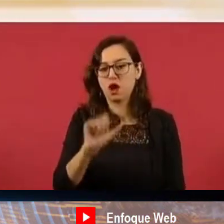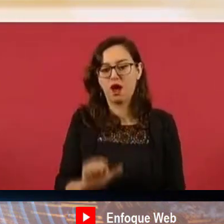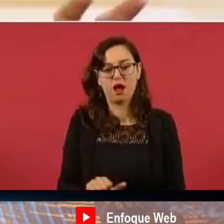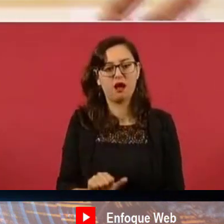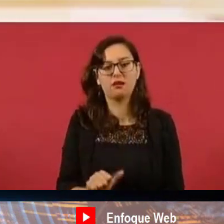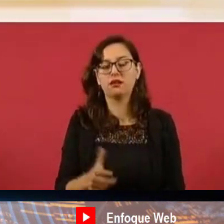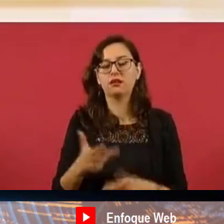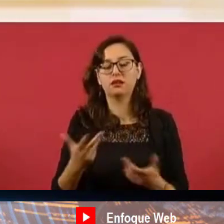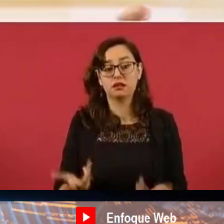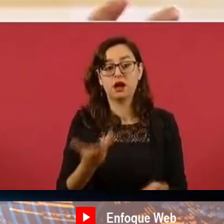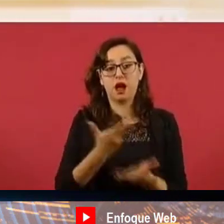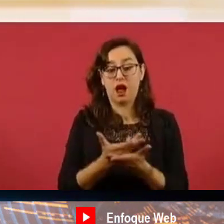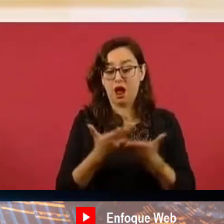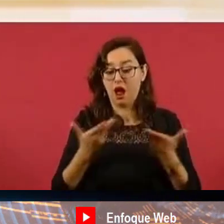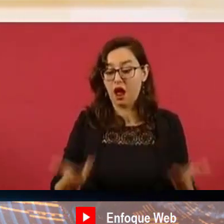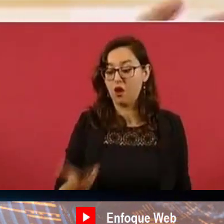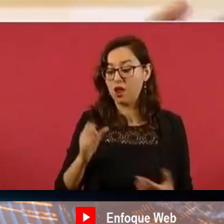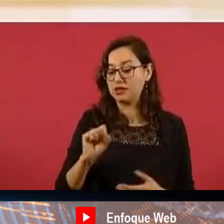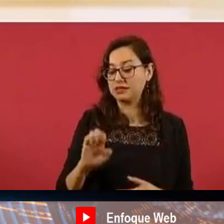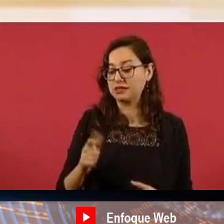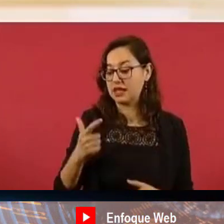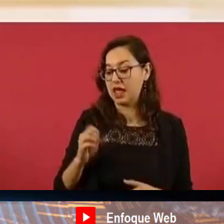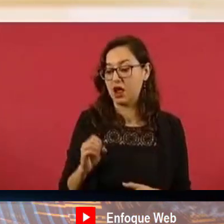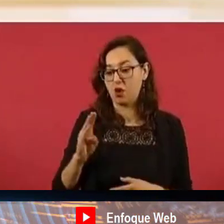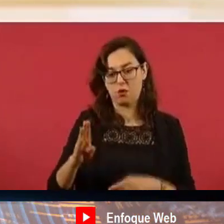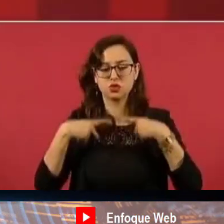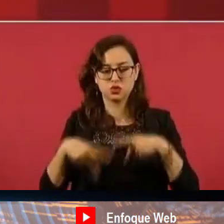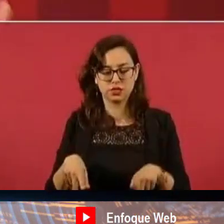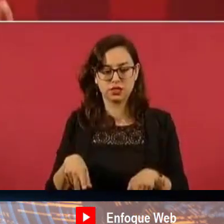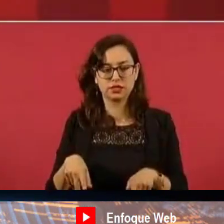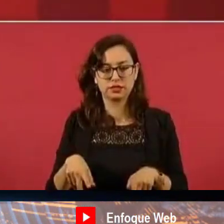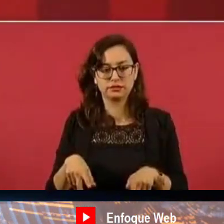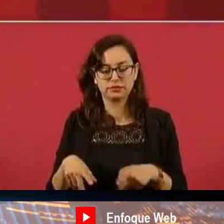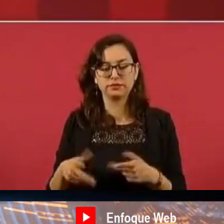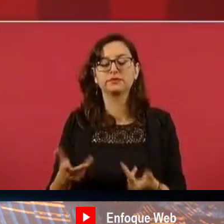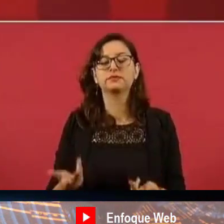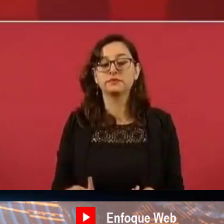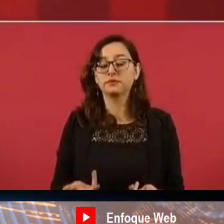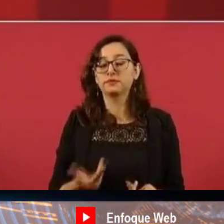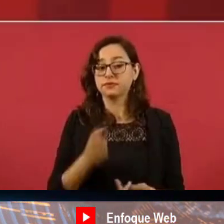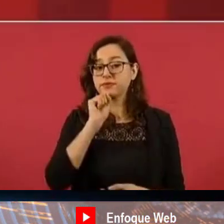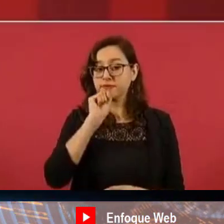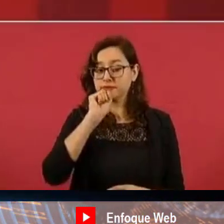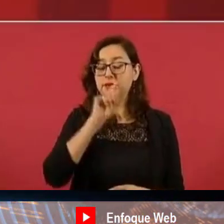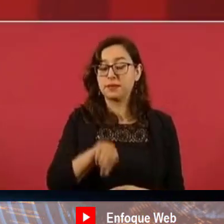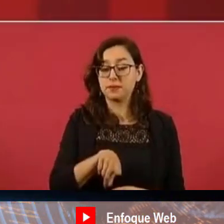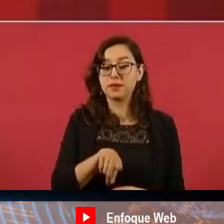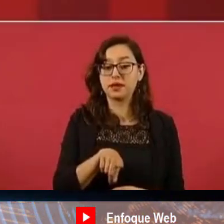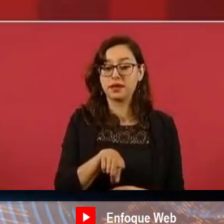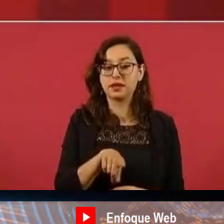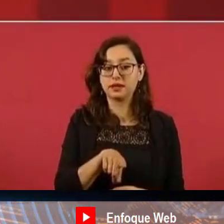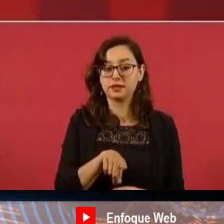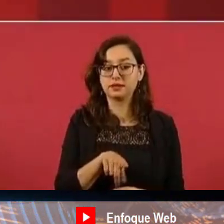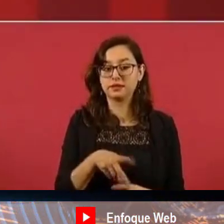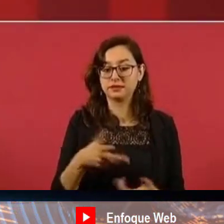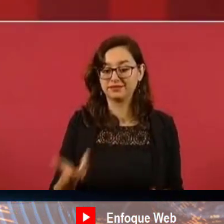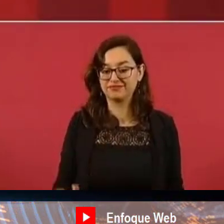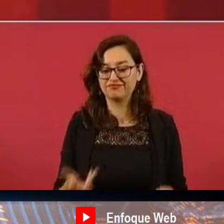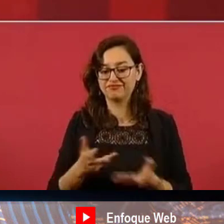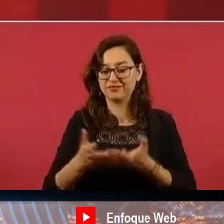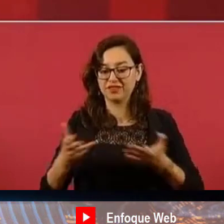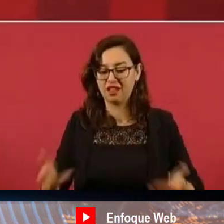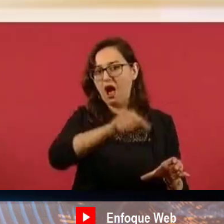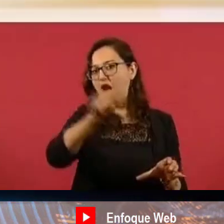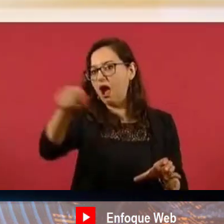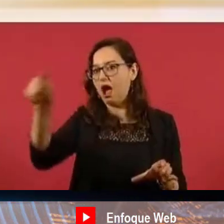Toda la Secretaría de Gobernación está dedicada a eso, a buscar fosas